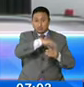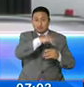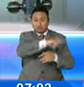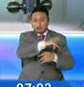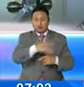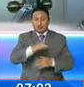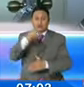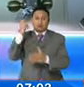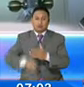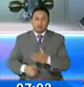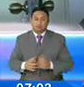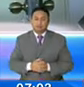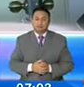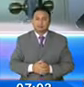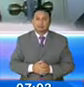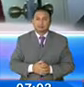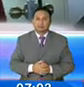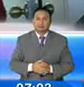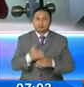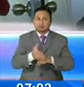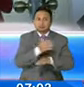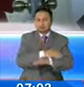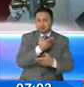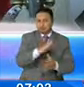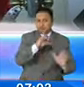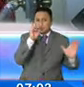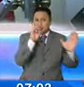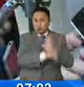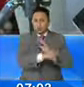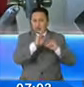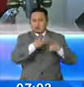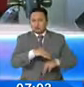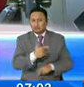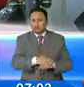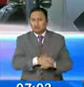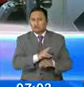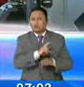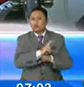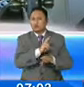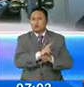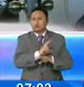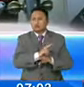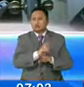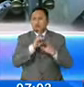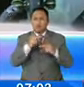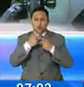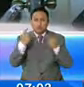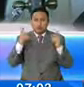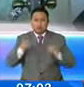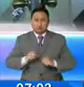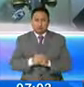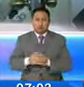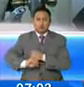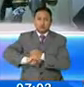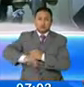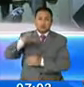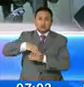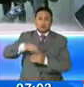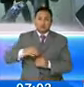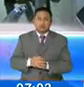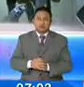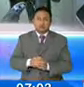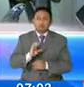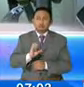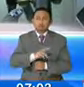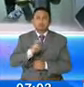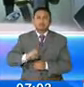correspondiente. Hace algún tiempo hubo una denuncia sobre utilización de medios públicos hacia una campaña electoral. Entonces el Consejo lo